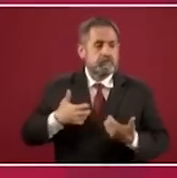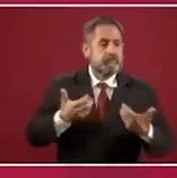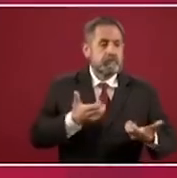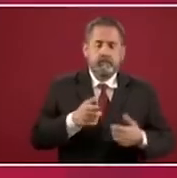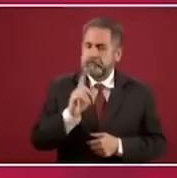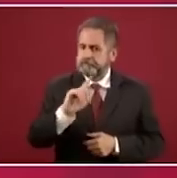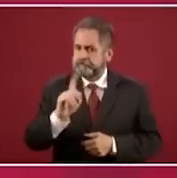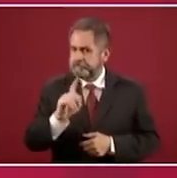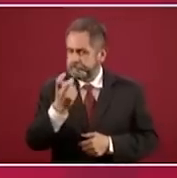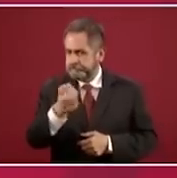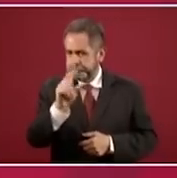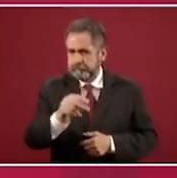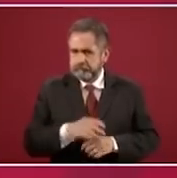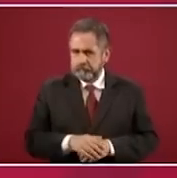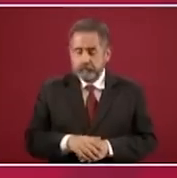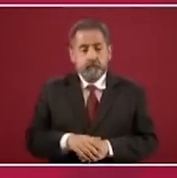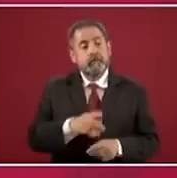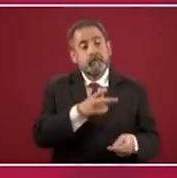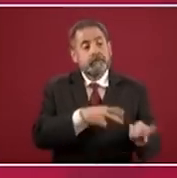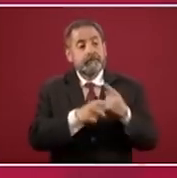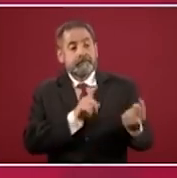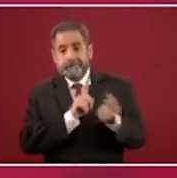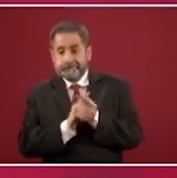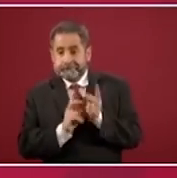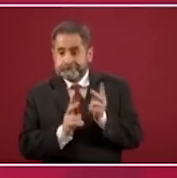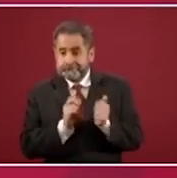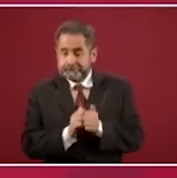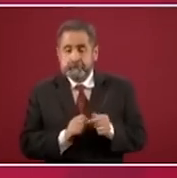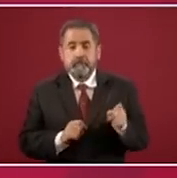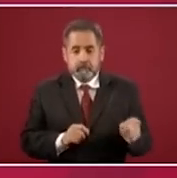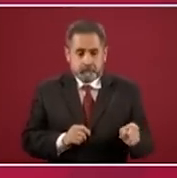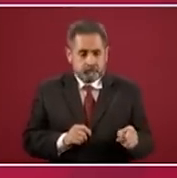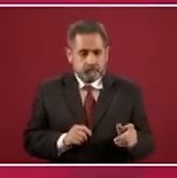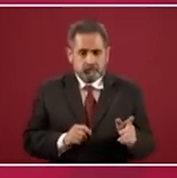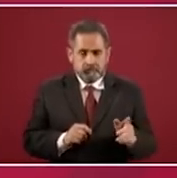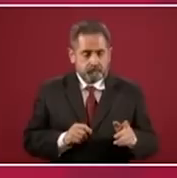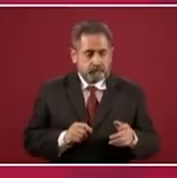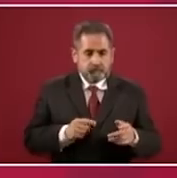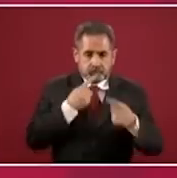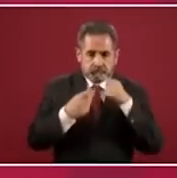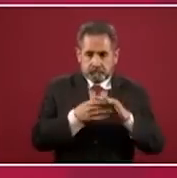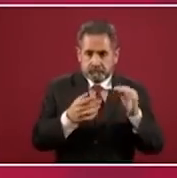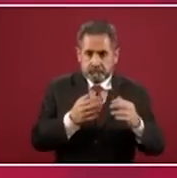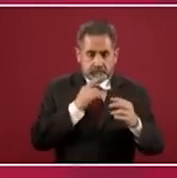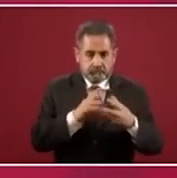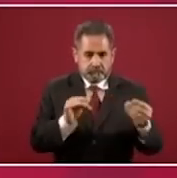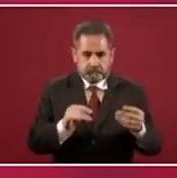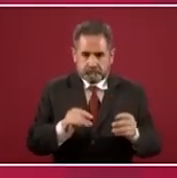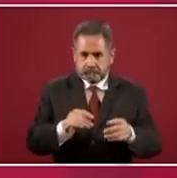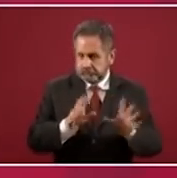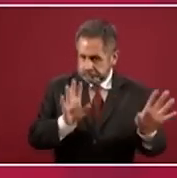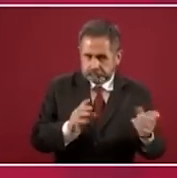eso, vinieron a plantear de que se resolvía todo, no estoy